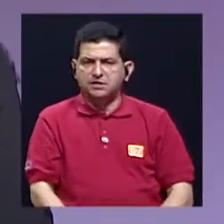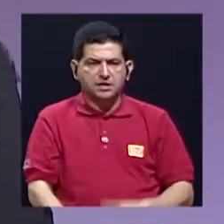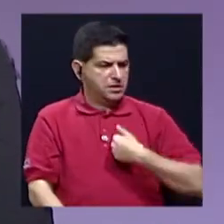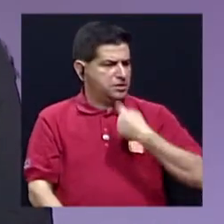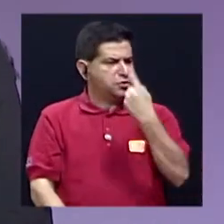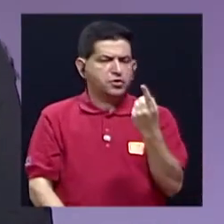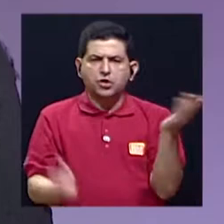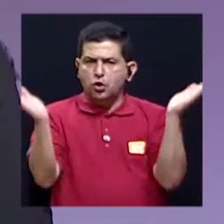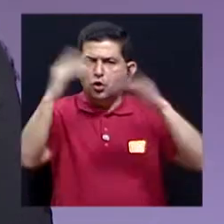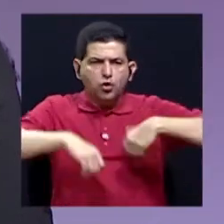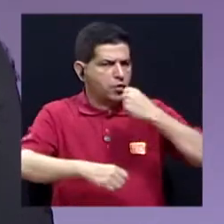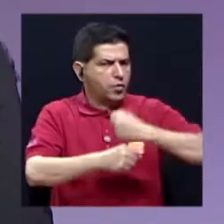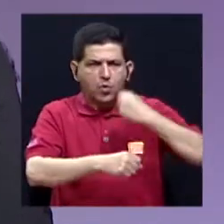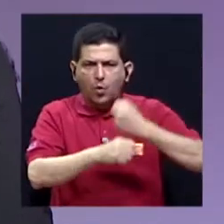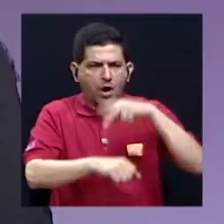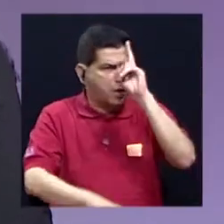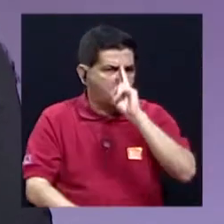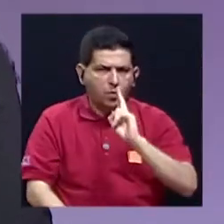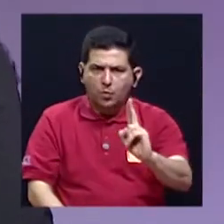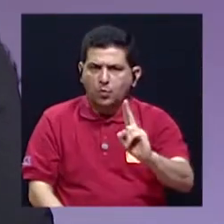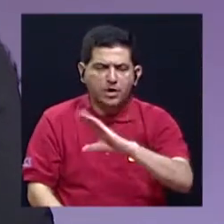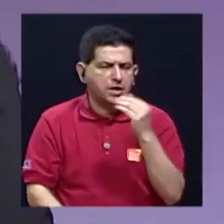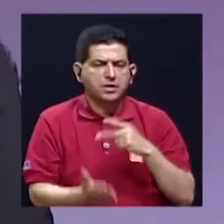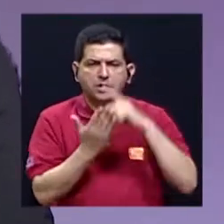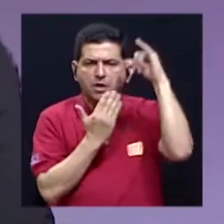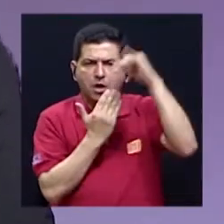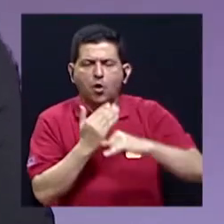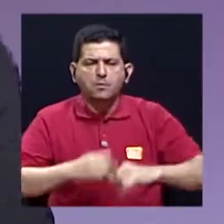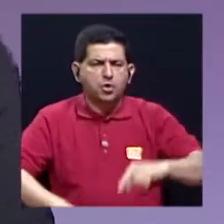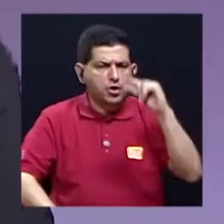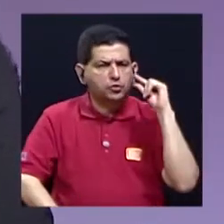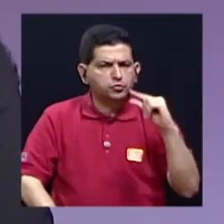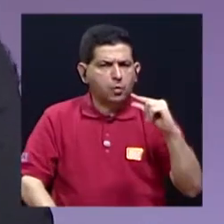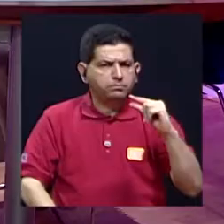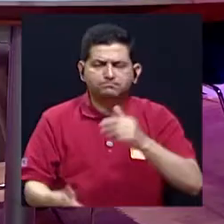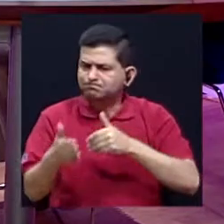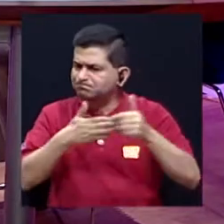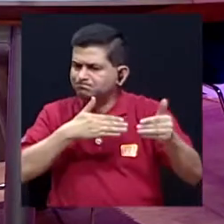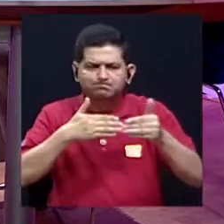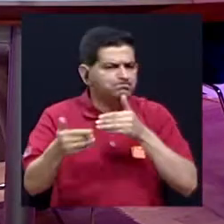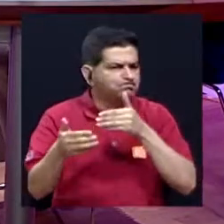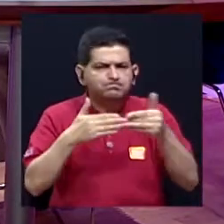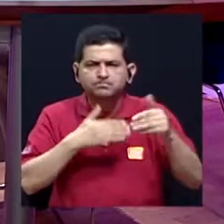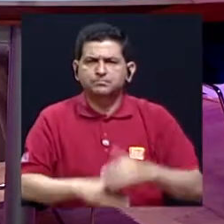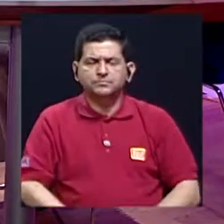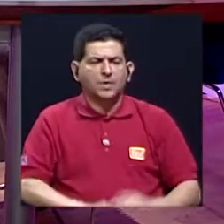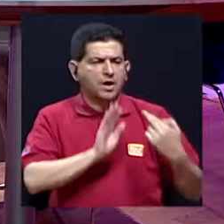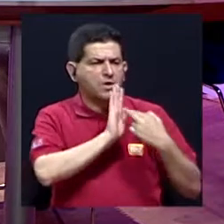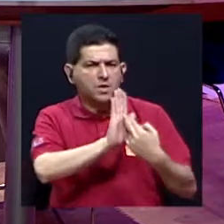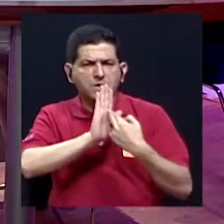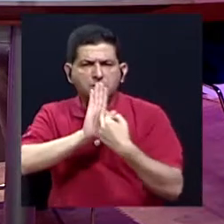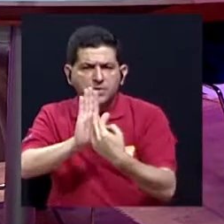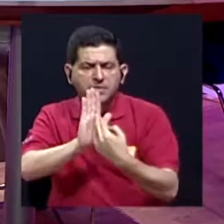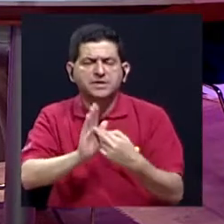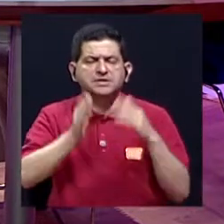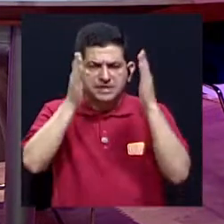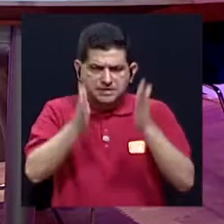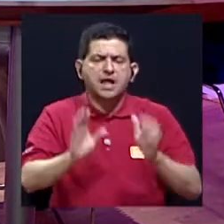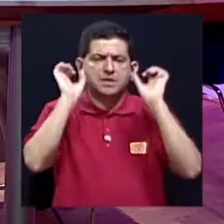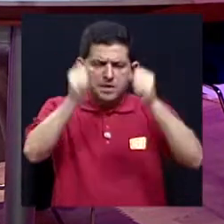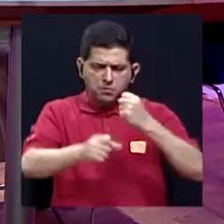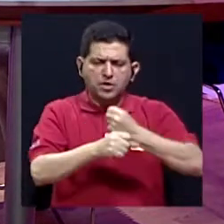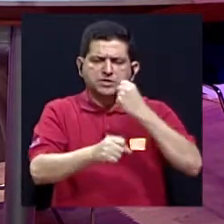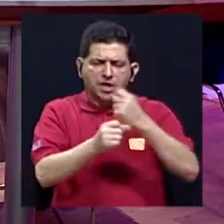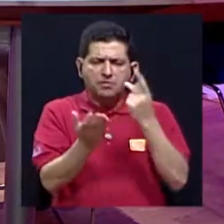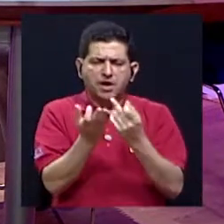cargo humilde ni hay proyecto pequeño. En cualquier representación se pueden hacer